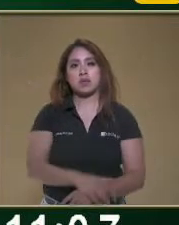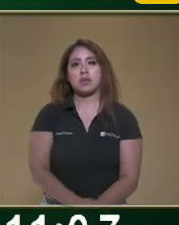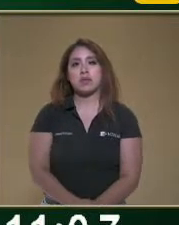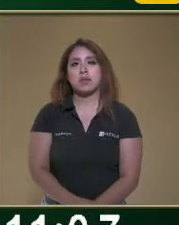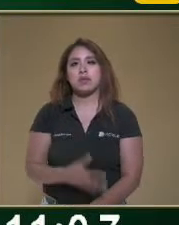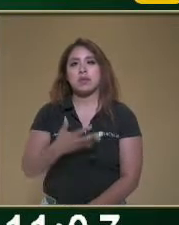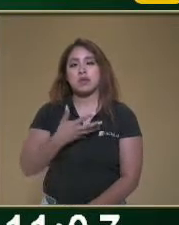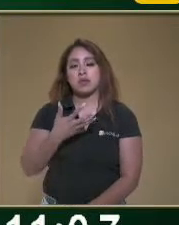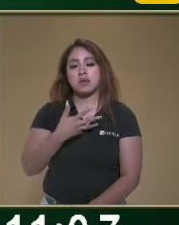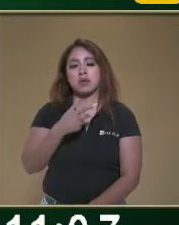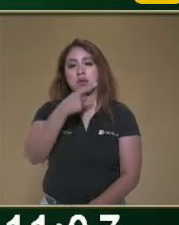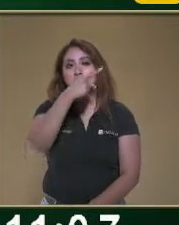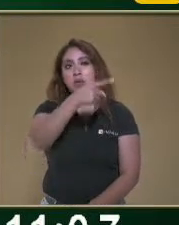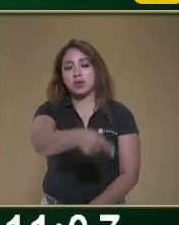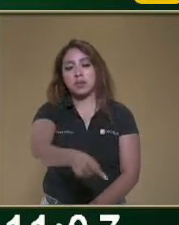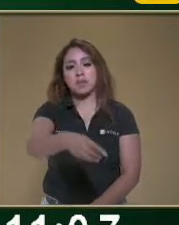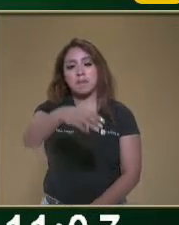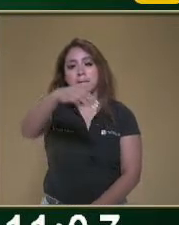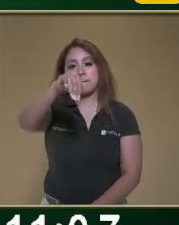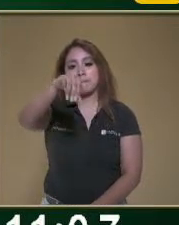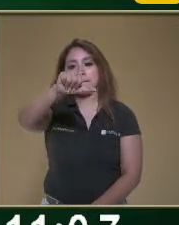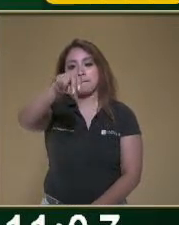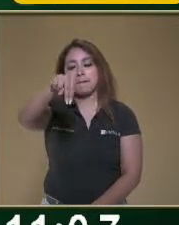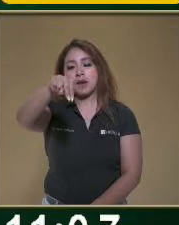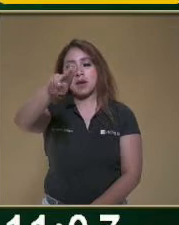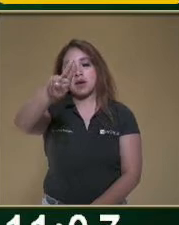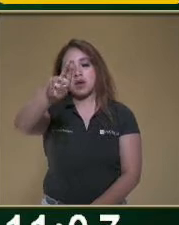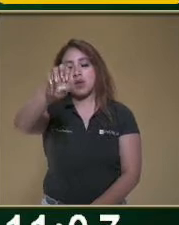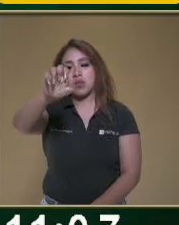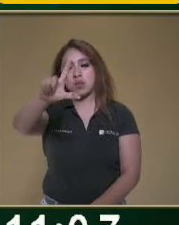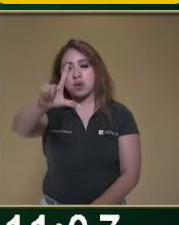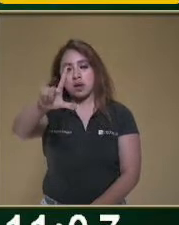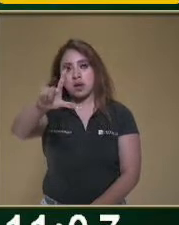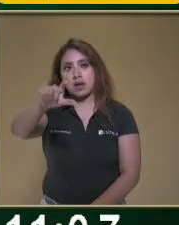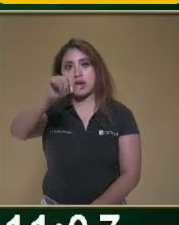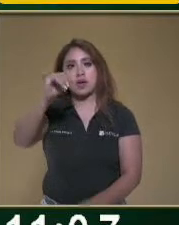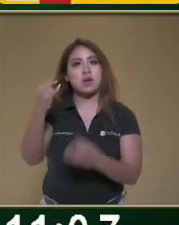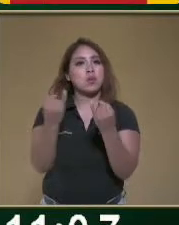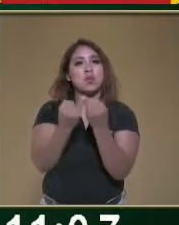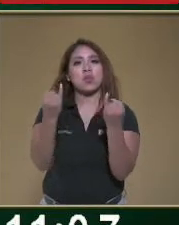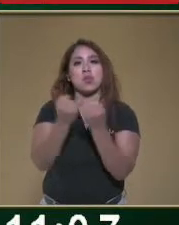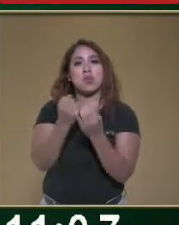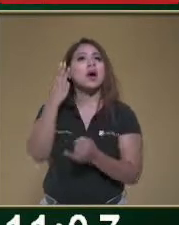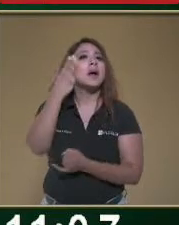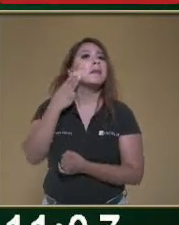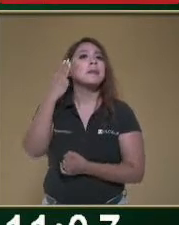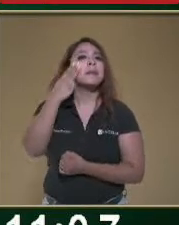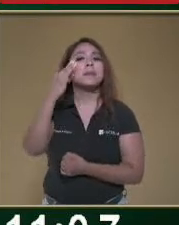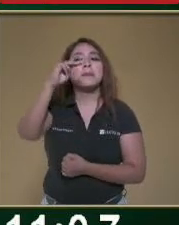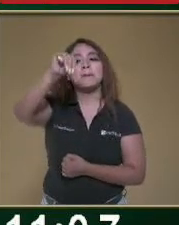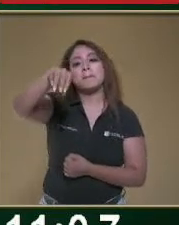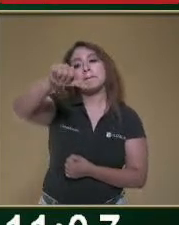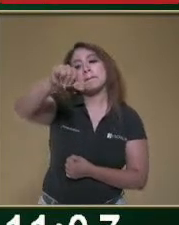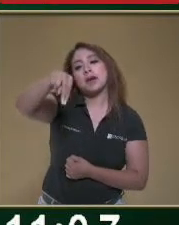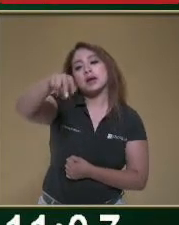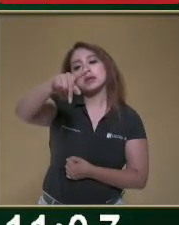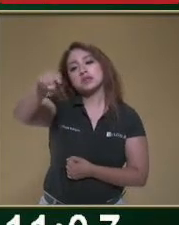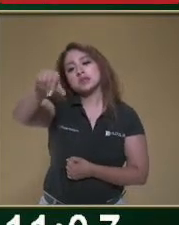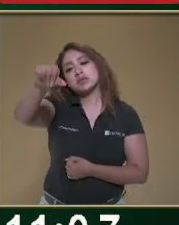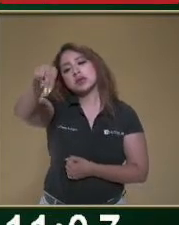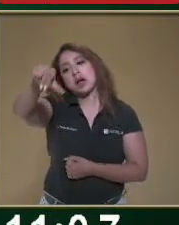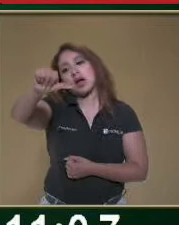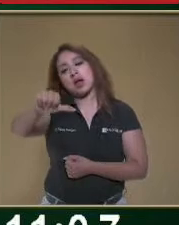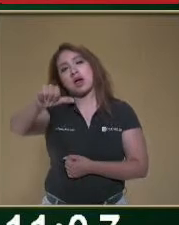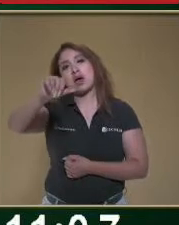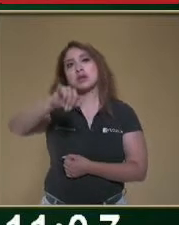a Jimena. Manuel empieza igual que manzana, porque empieza con la M de manzana. ¿Qué otra